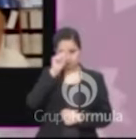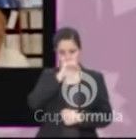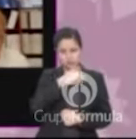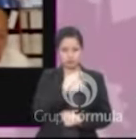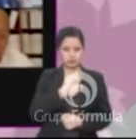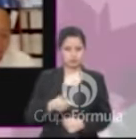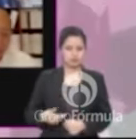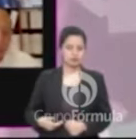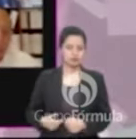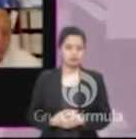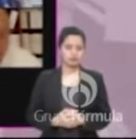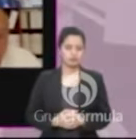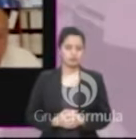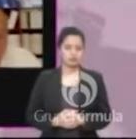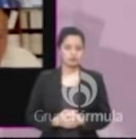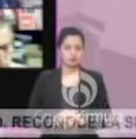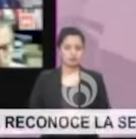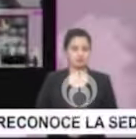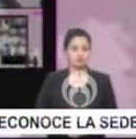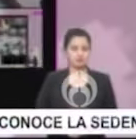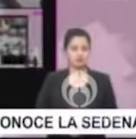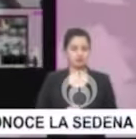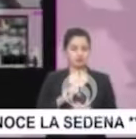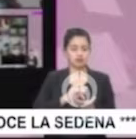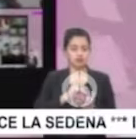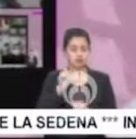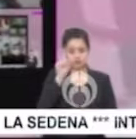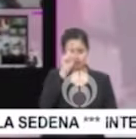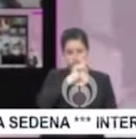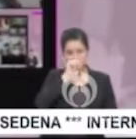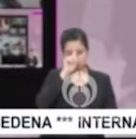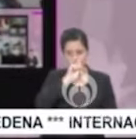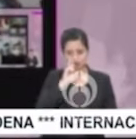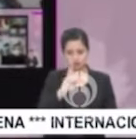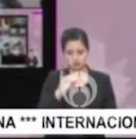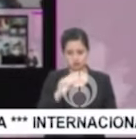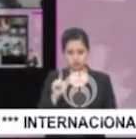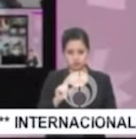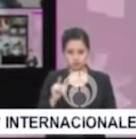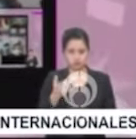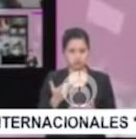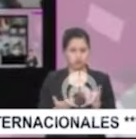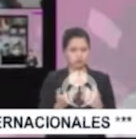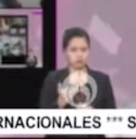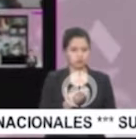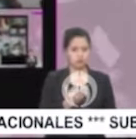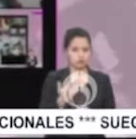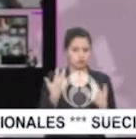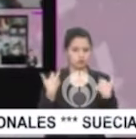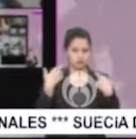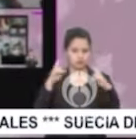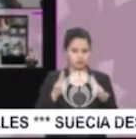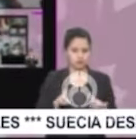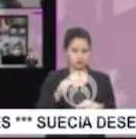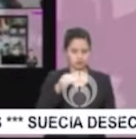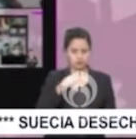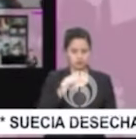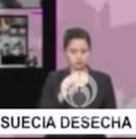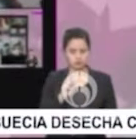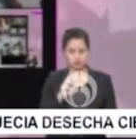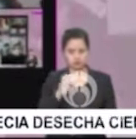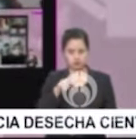Carlos Ugalde, él opina, sin tener constancia de haberlo visto o haberse enterado de manera